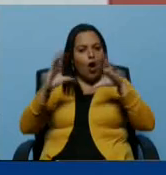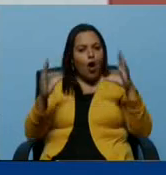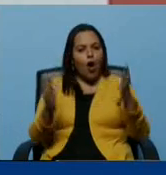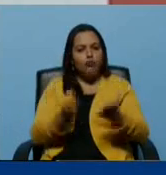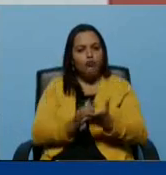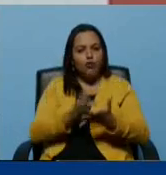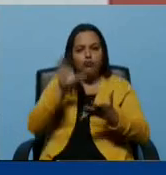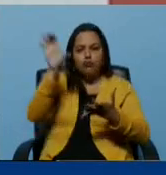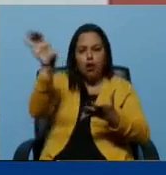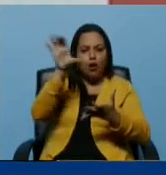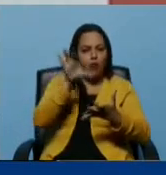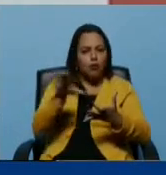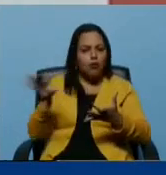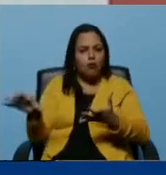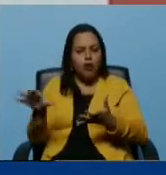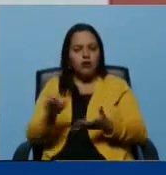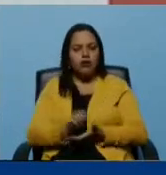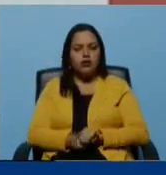Invitemos